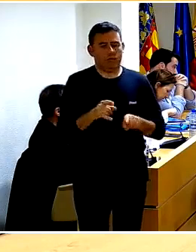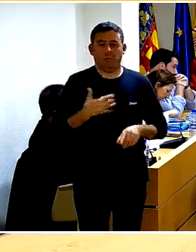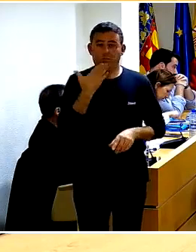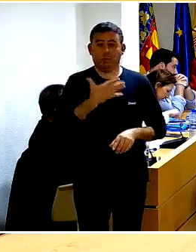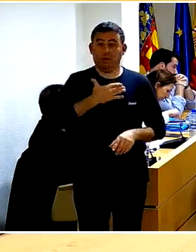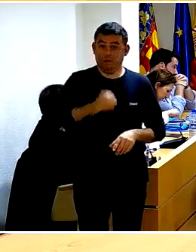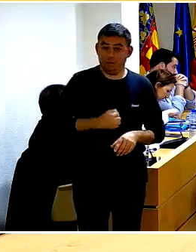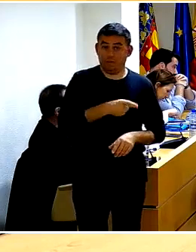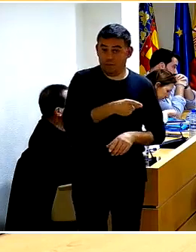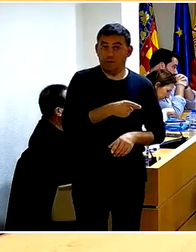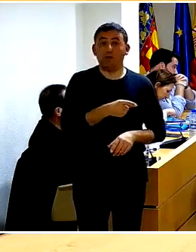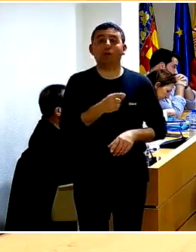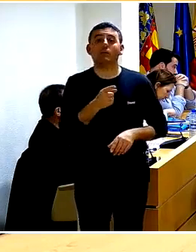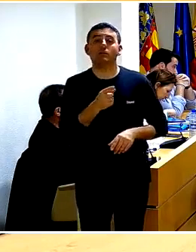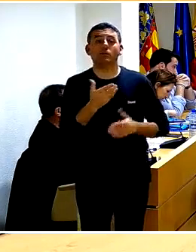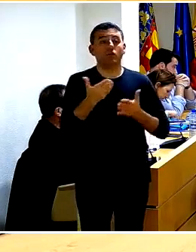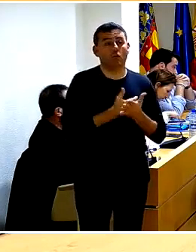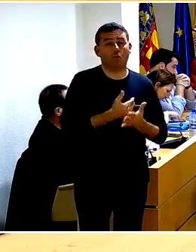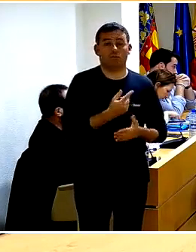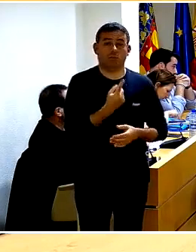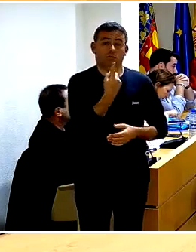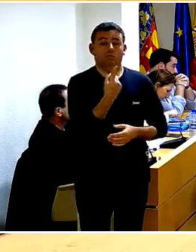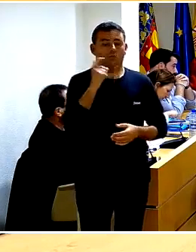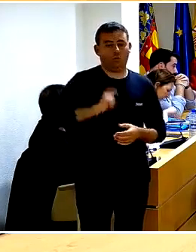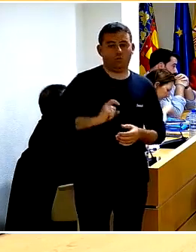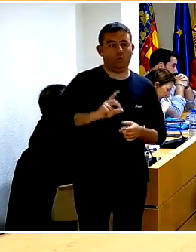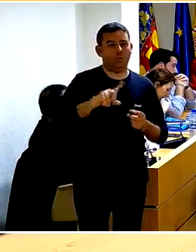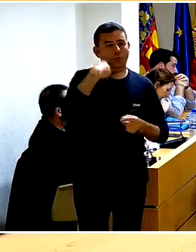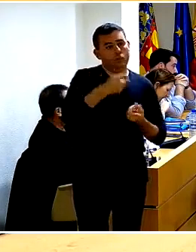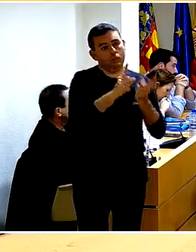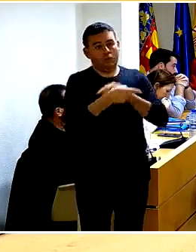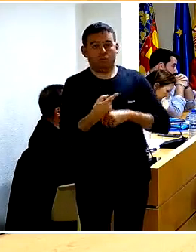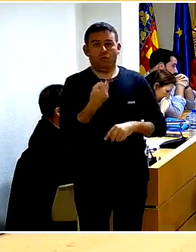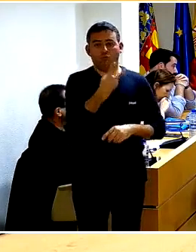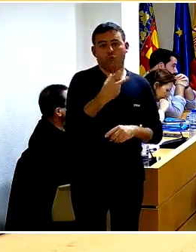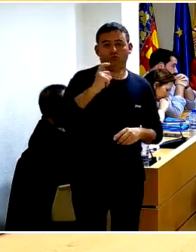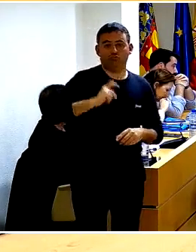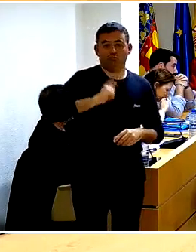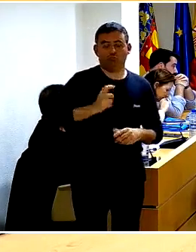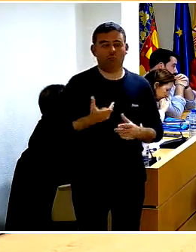después lo cobrará usted los otros dos, y más o menos, que además, que no lo critico. Eso